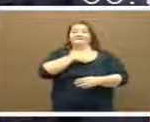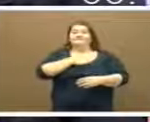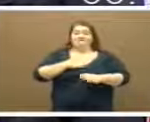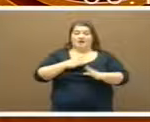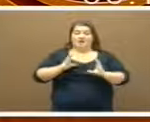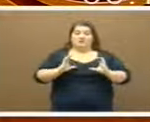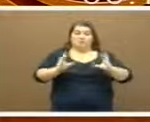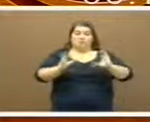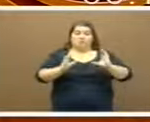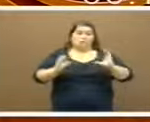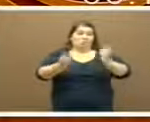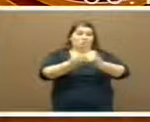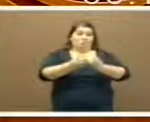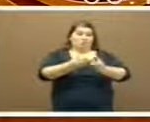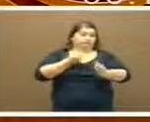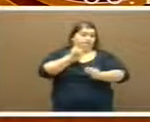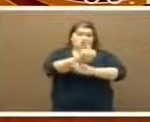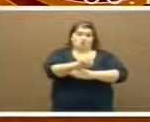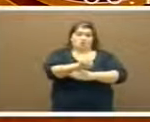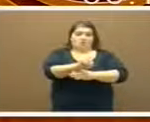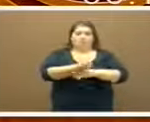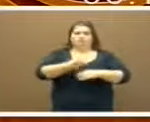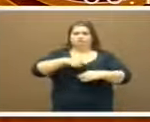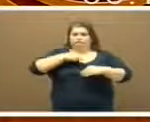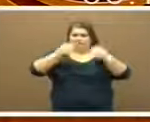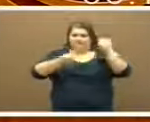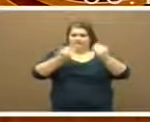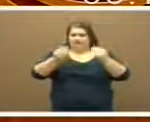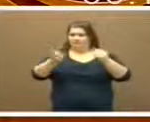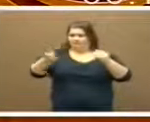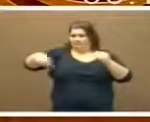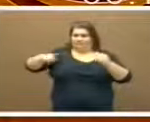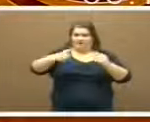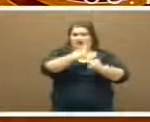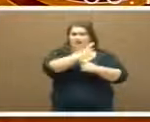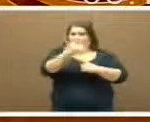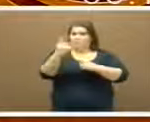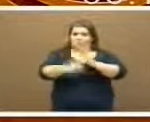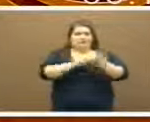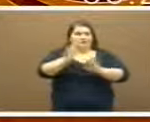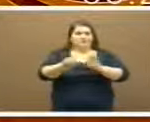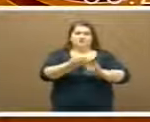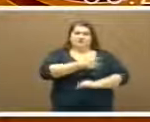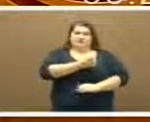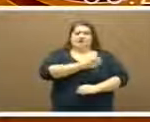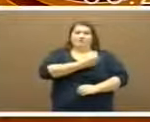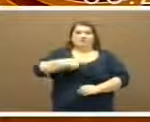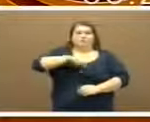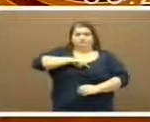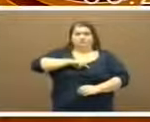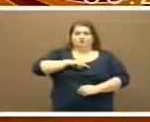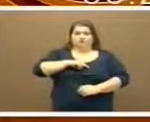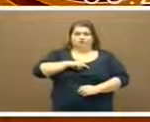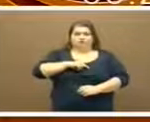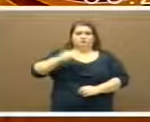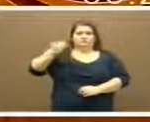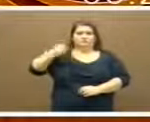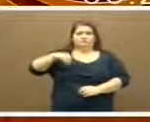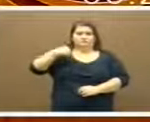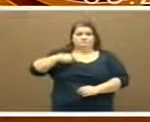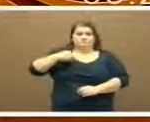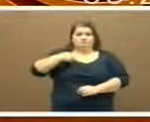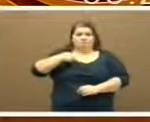apoyo a las mismas, decirles que el planteamiento que hacen todas y cada una de las organizaciones sindicales, hemos de reconocer la